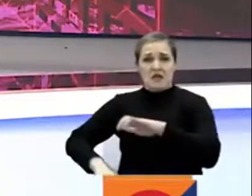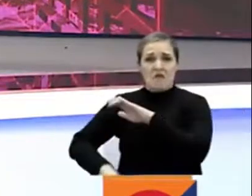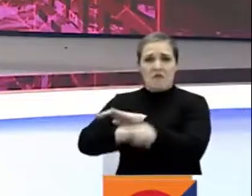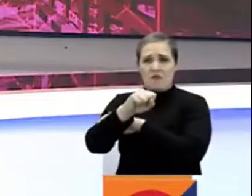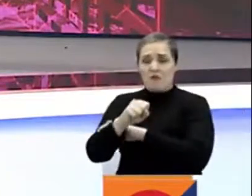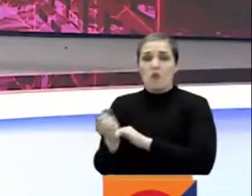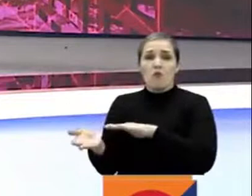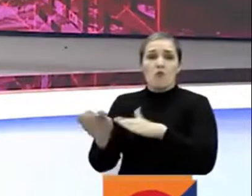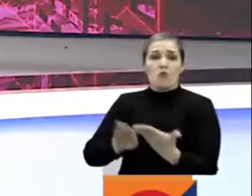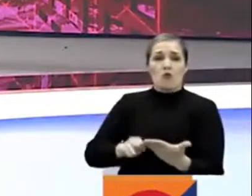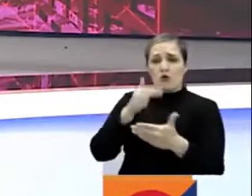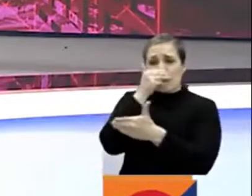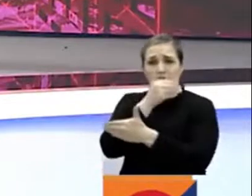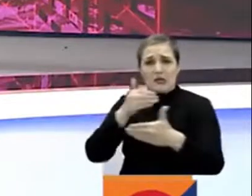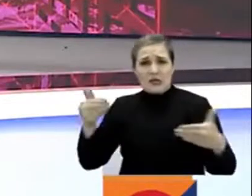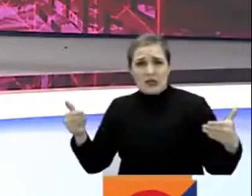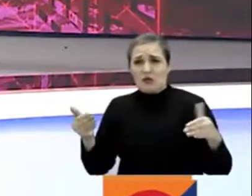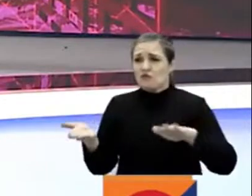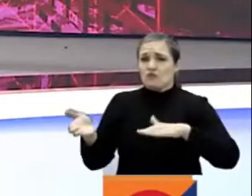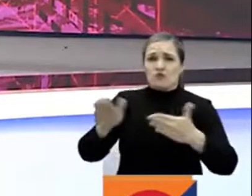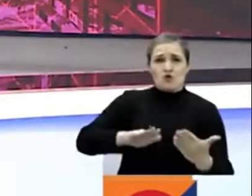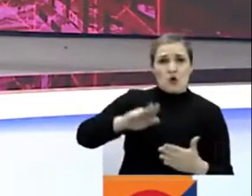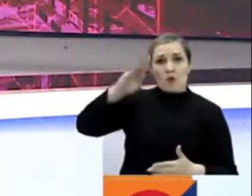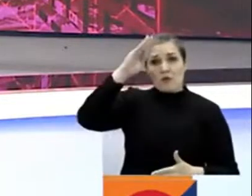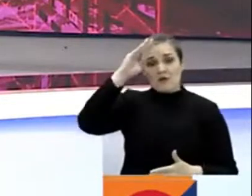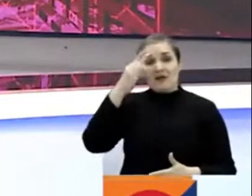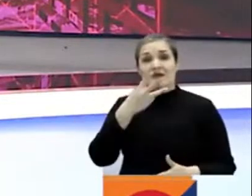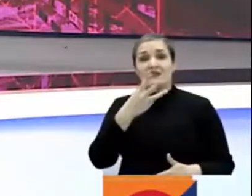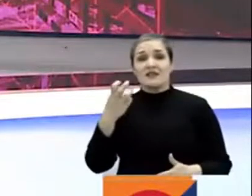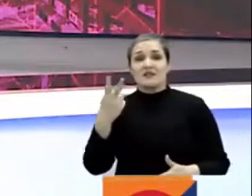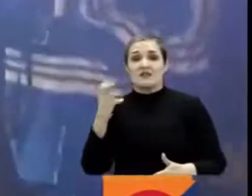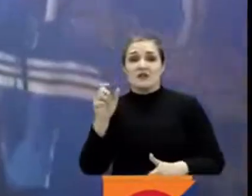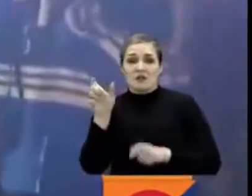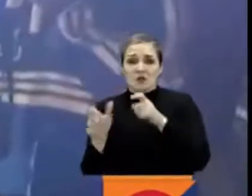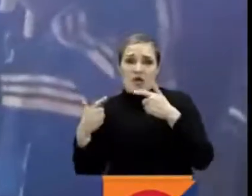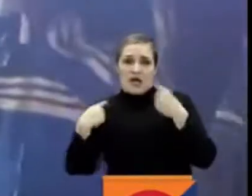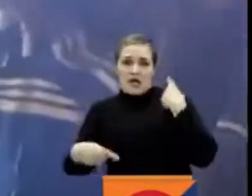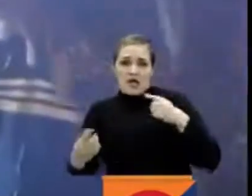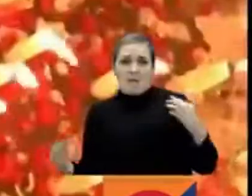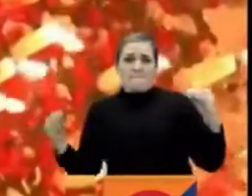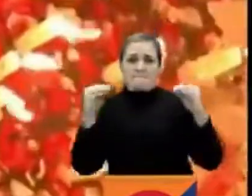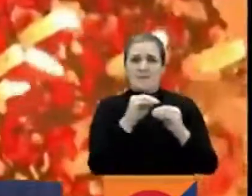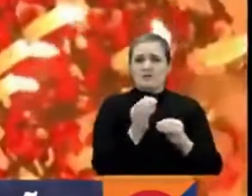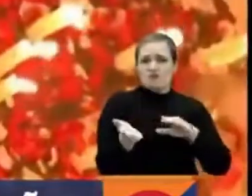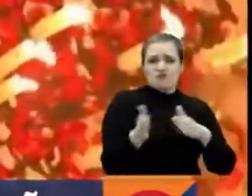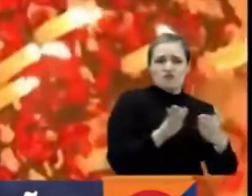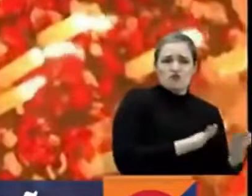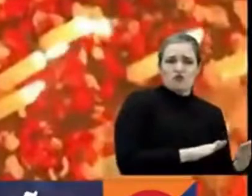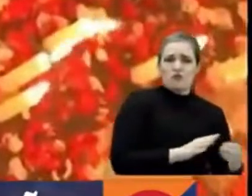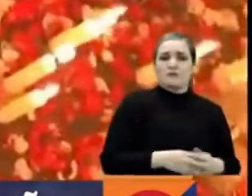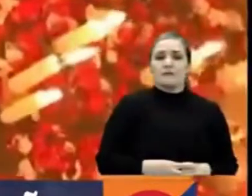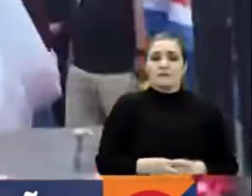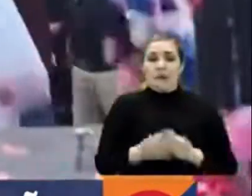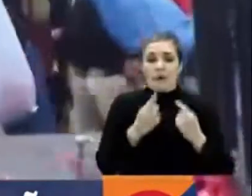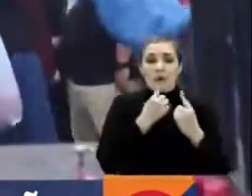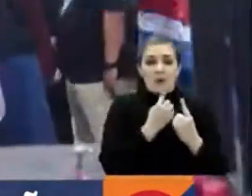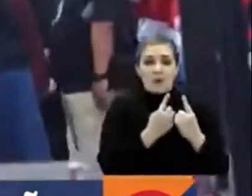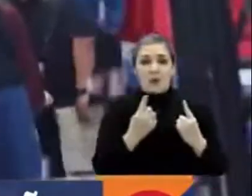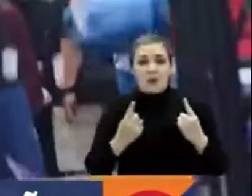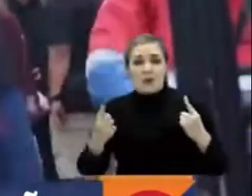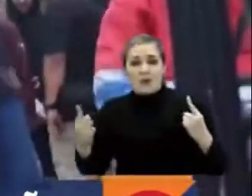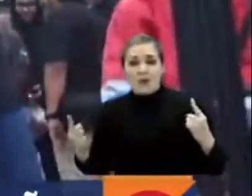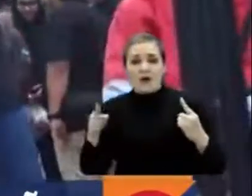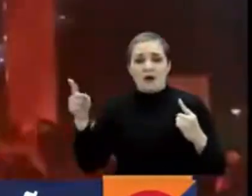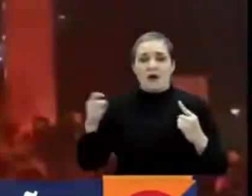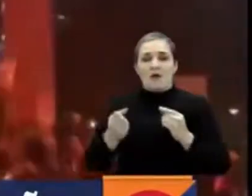2 policías. 320 personas resultaron heridas. Cada una de estas velas, cada uno de estos